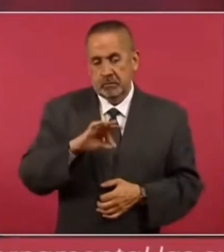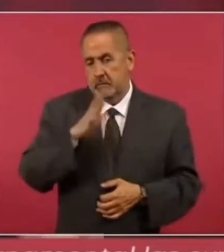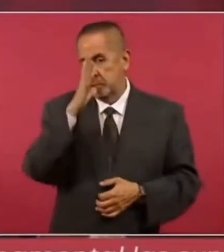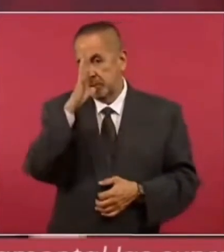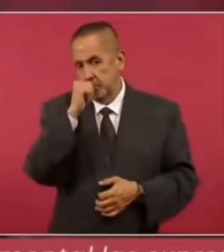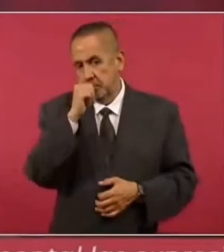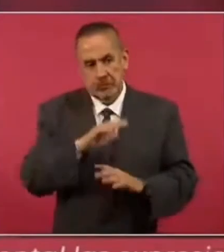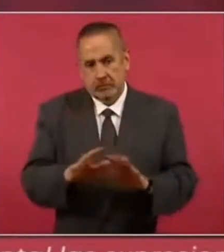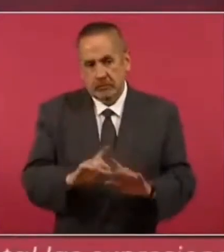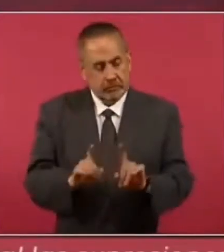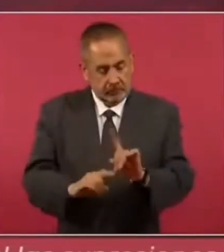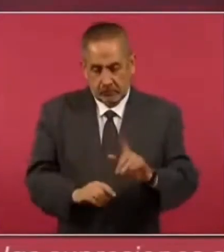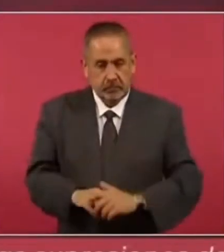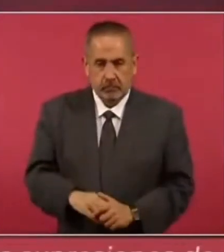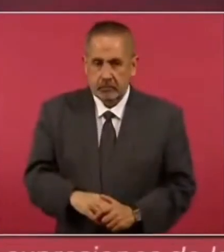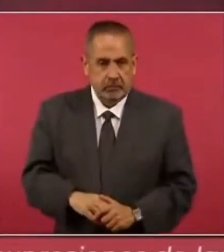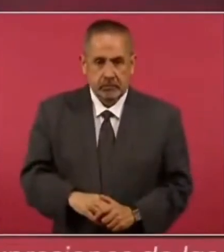y no se puede estar